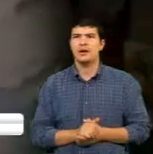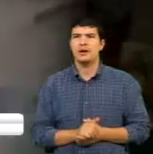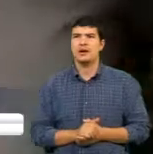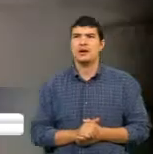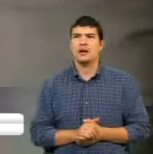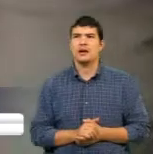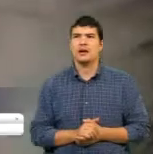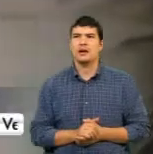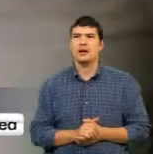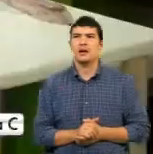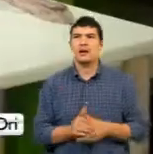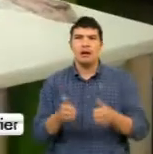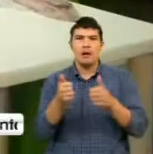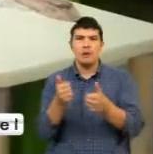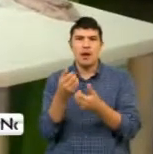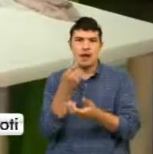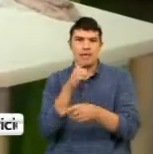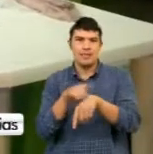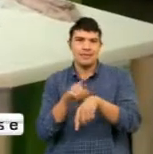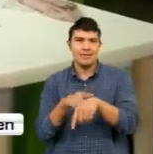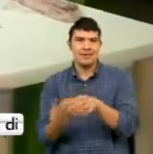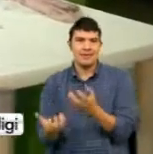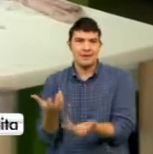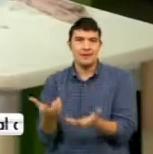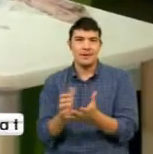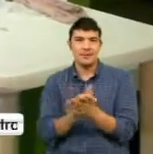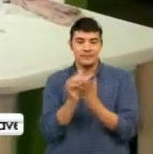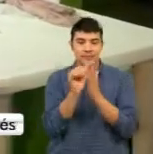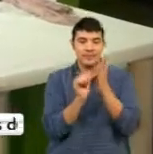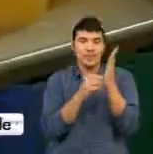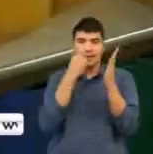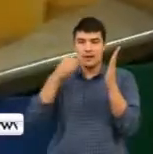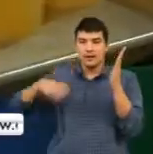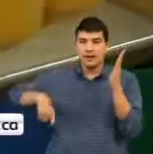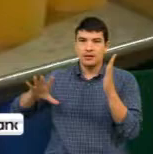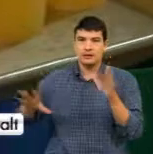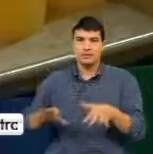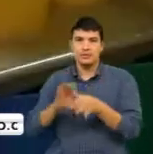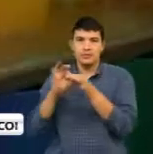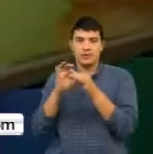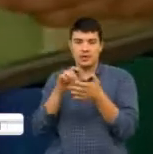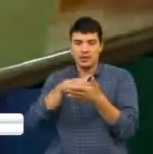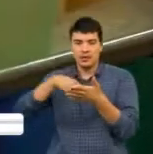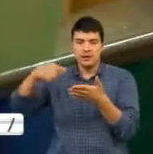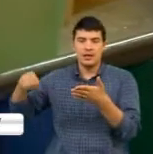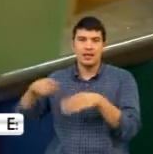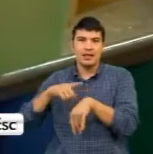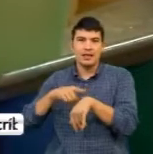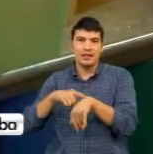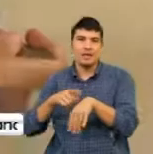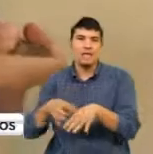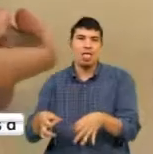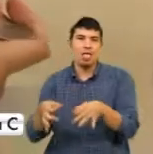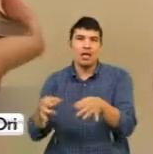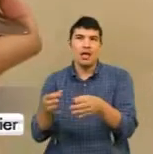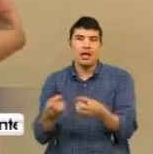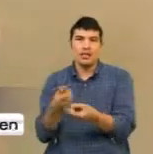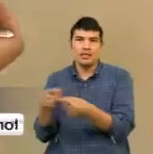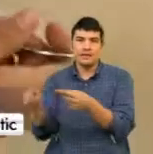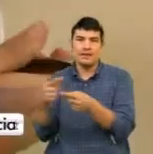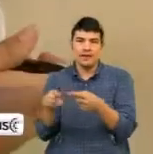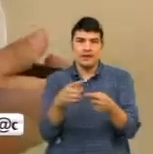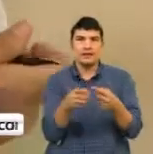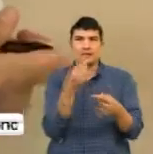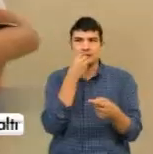y buen cocimiento. El PAE está siendo ejecutado por una unión temporal que además suministra alimentos en varias